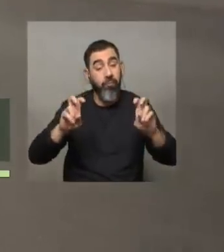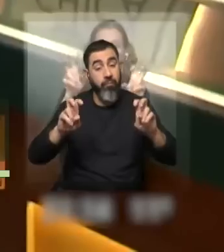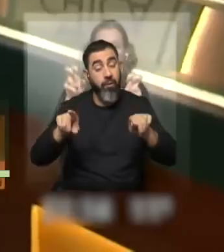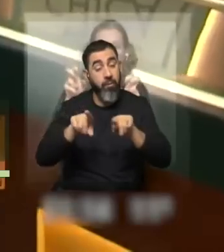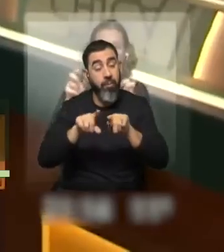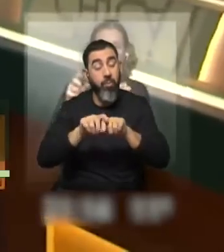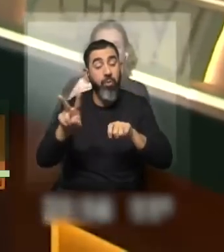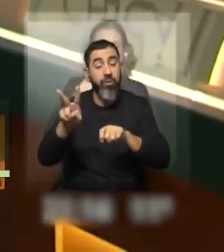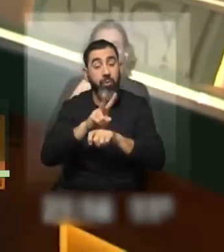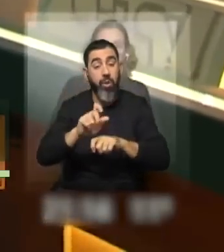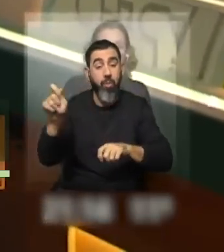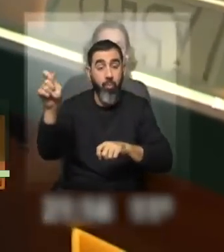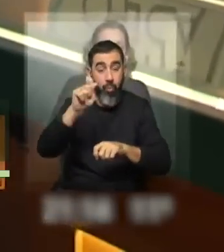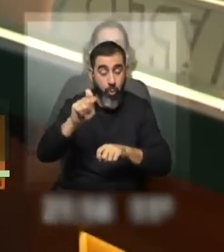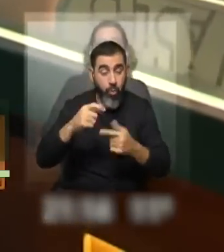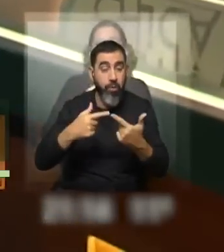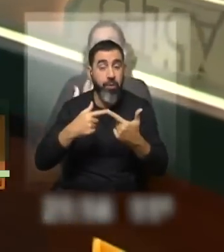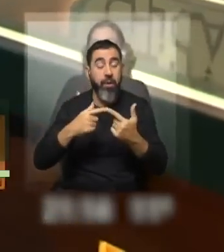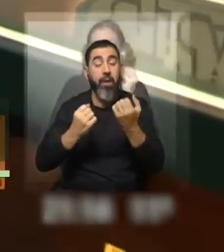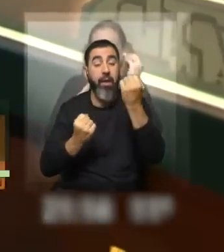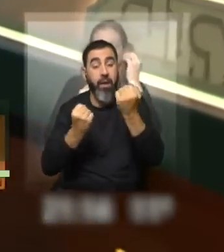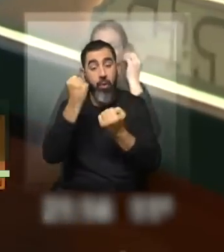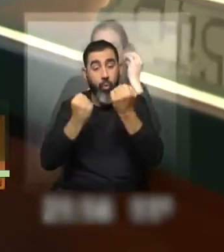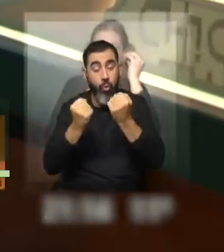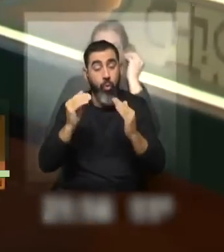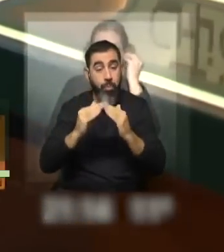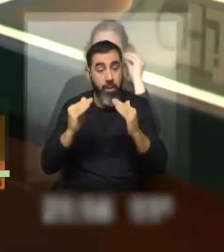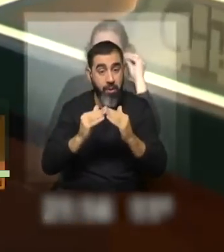pasa con seguridad pública, como pasa con la economía de los hogares,